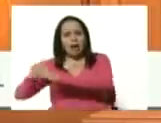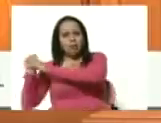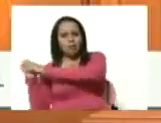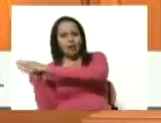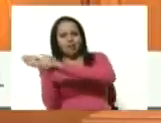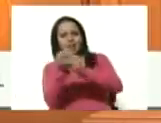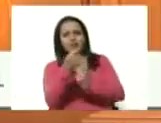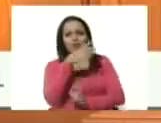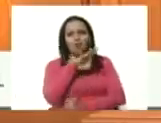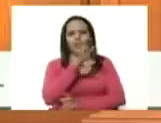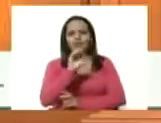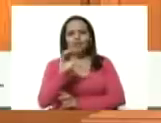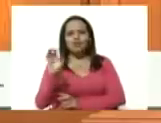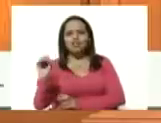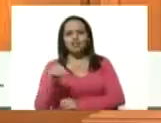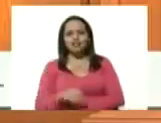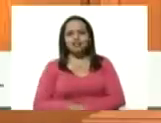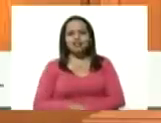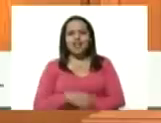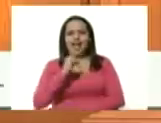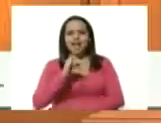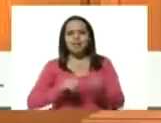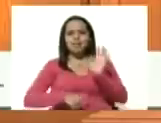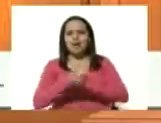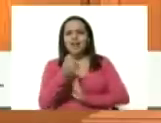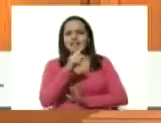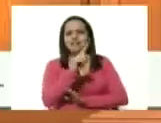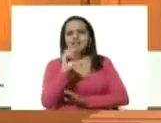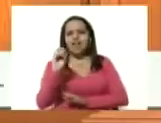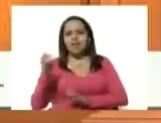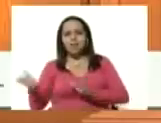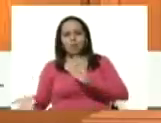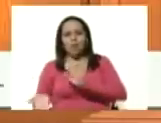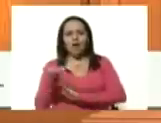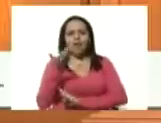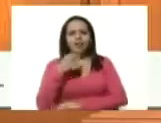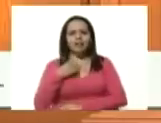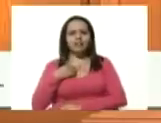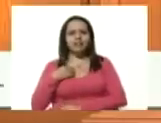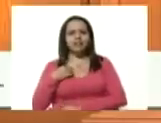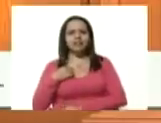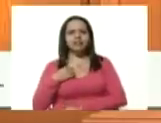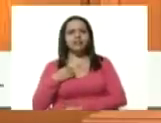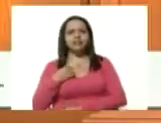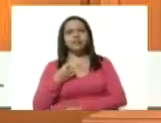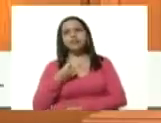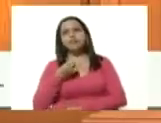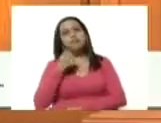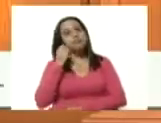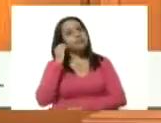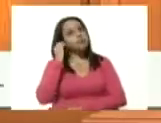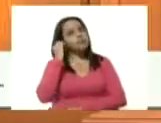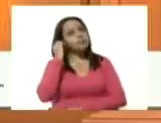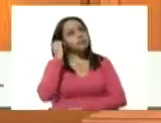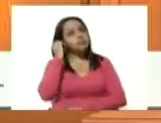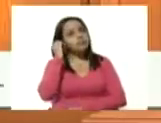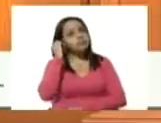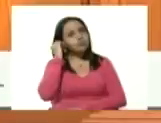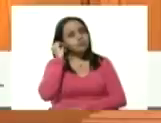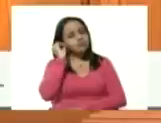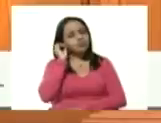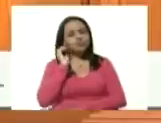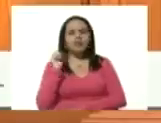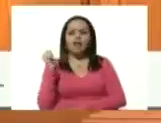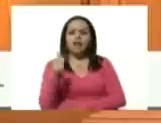400, lleva 100 empujadas y cada vez que se para en el plato hace